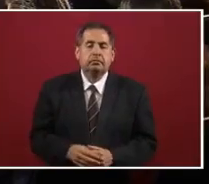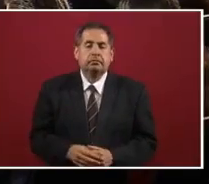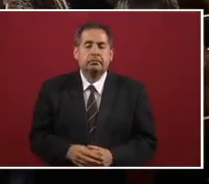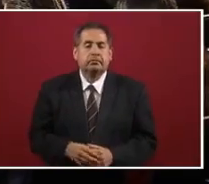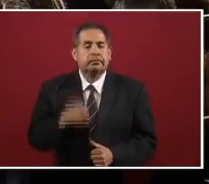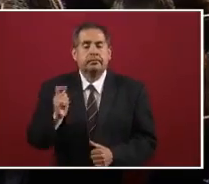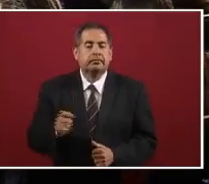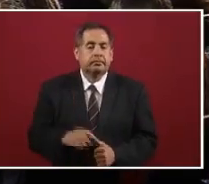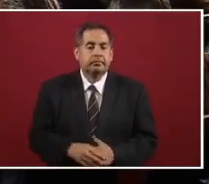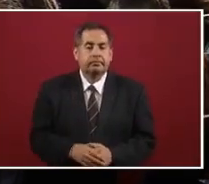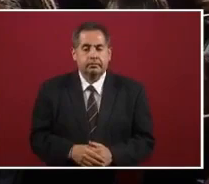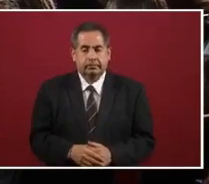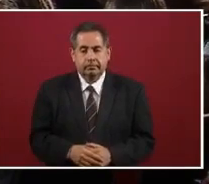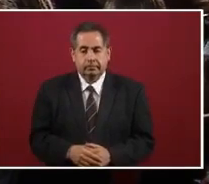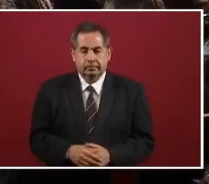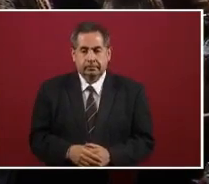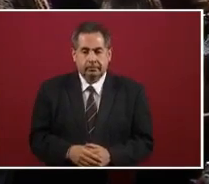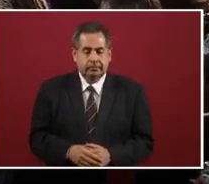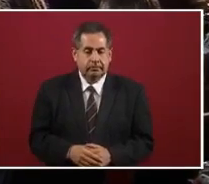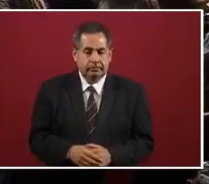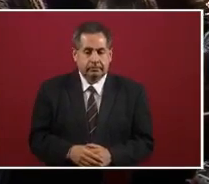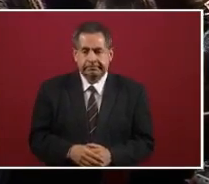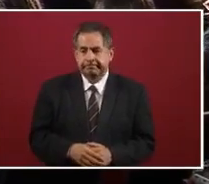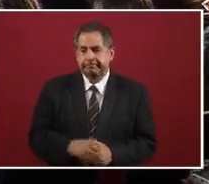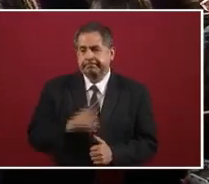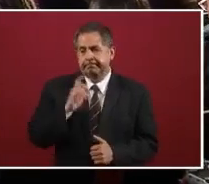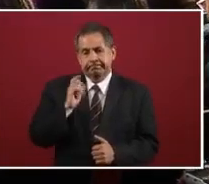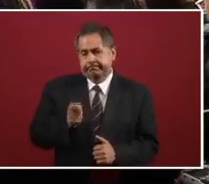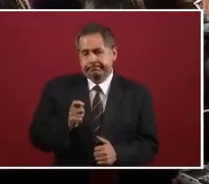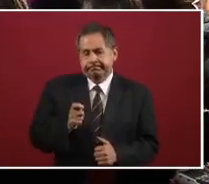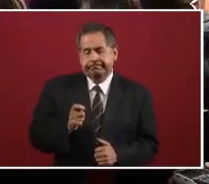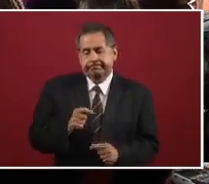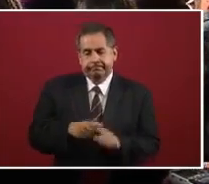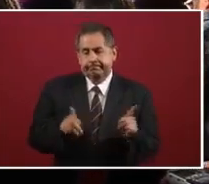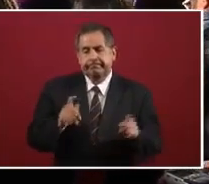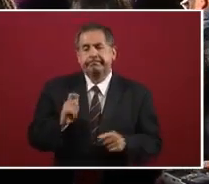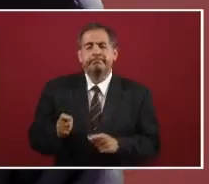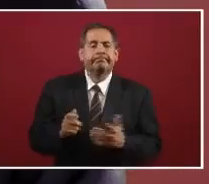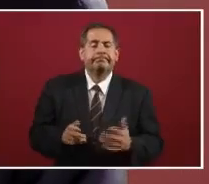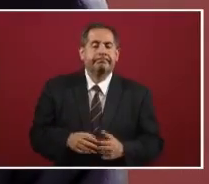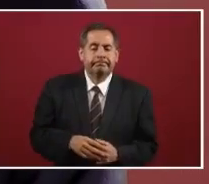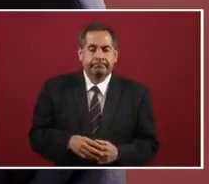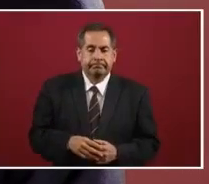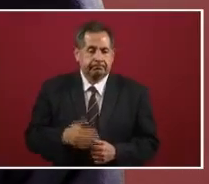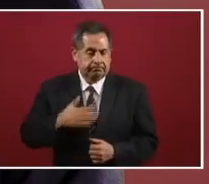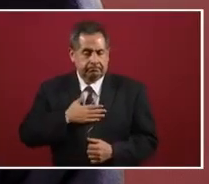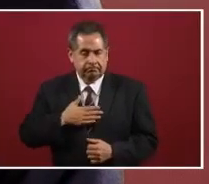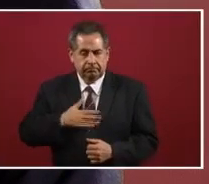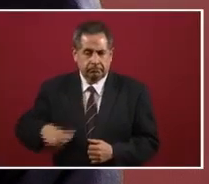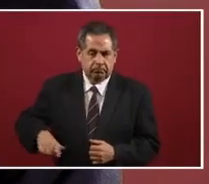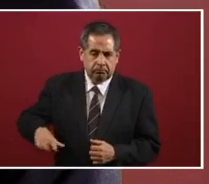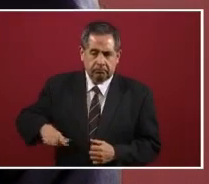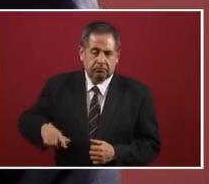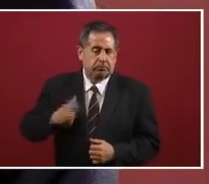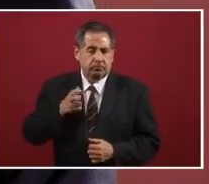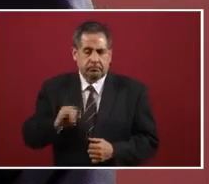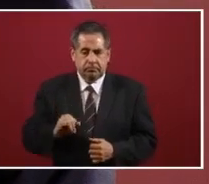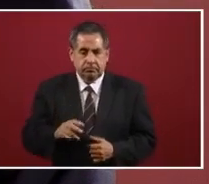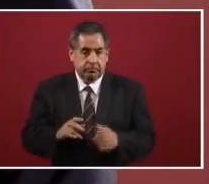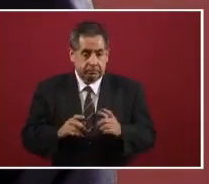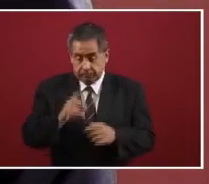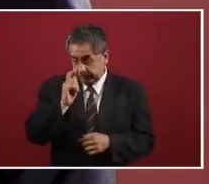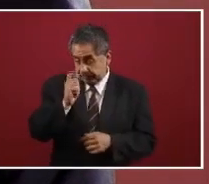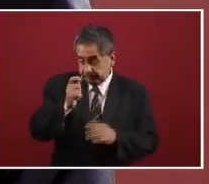Es el distintivo de nuestro gobierno,